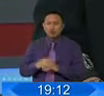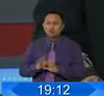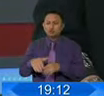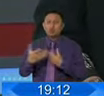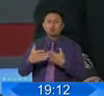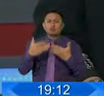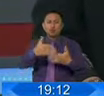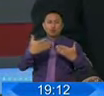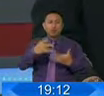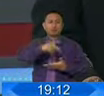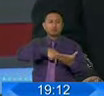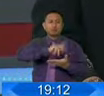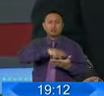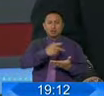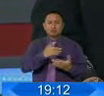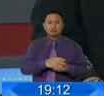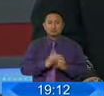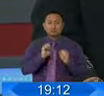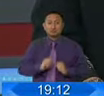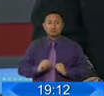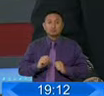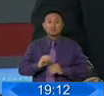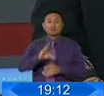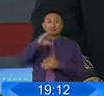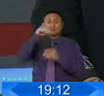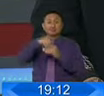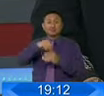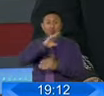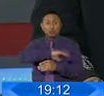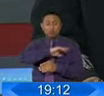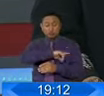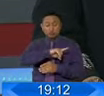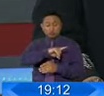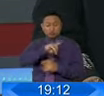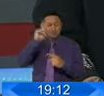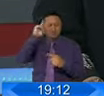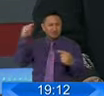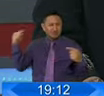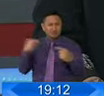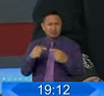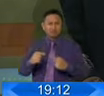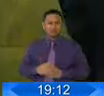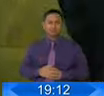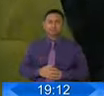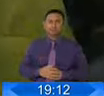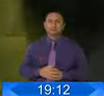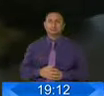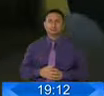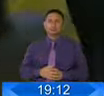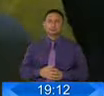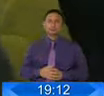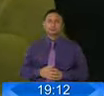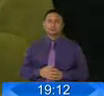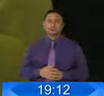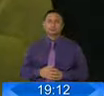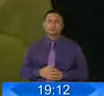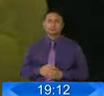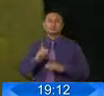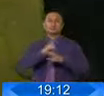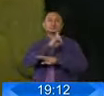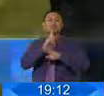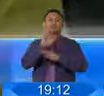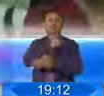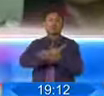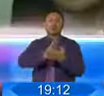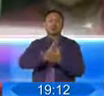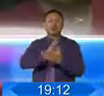financiar obras. Esto ha generado discrepancias al interior del Consejo Metropolitano. Varios dirigentes barriales se